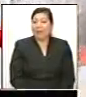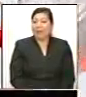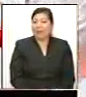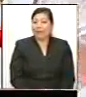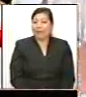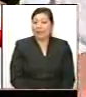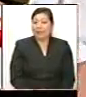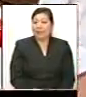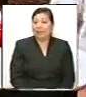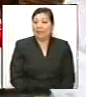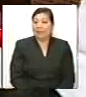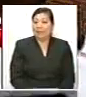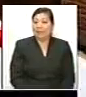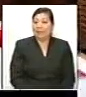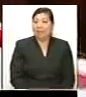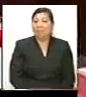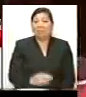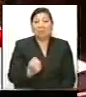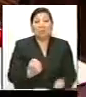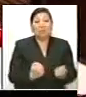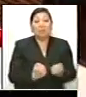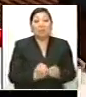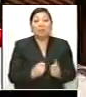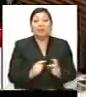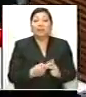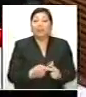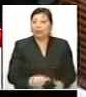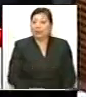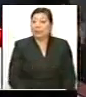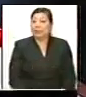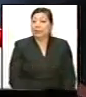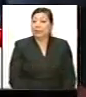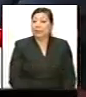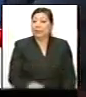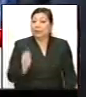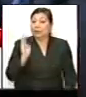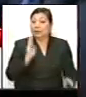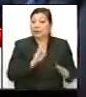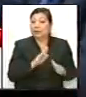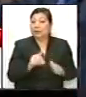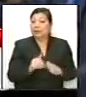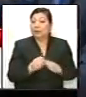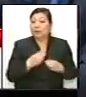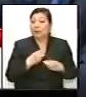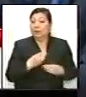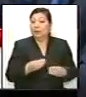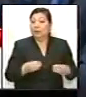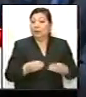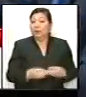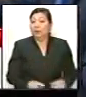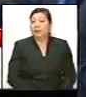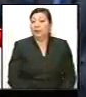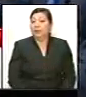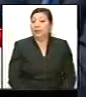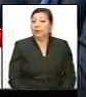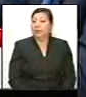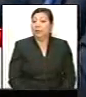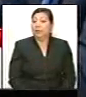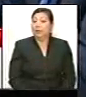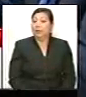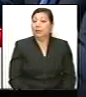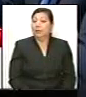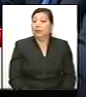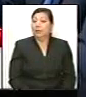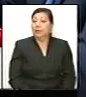Gracias a la congresista Aramayo por respaldar esta iniciativa, que entiendo es preocupación de todos los miembros de esta comisión. Disculpar a los invitados